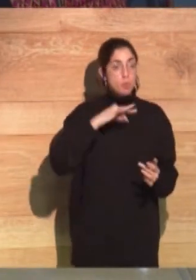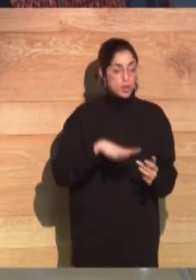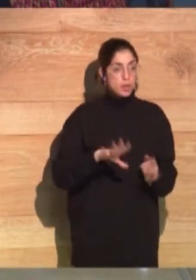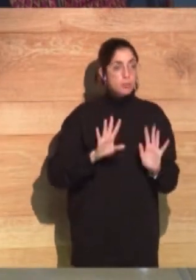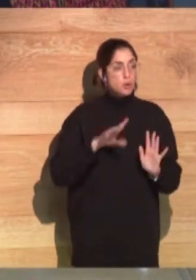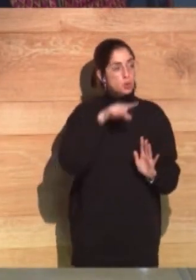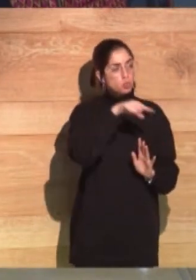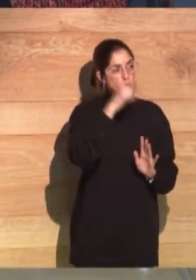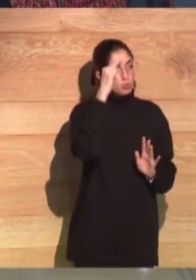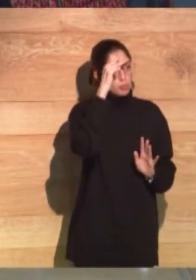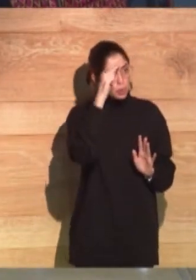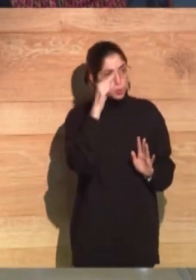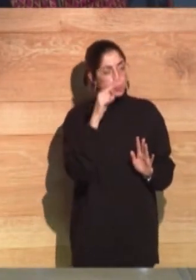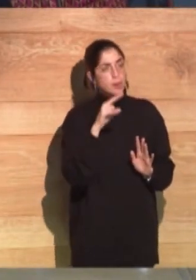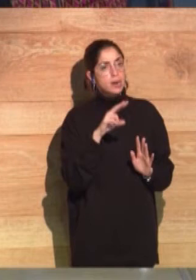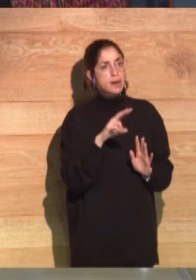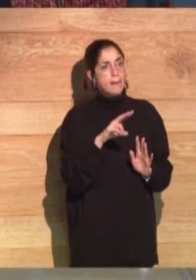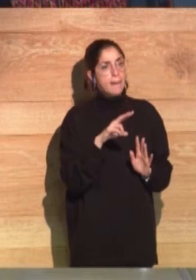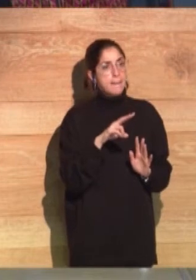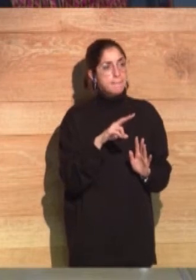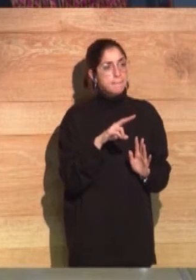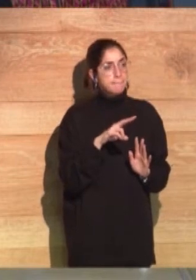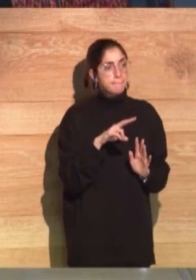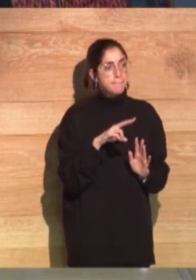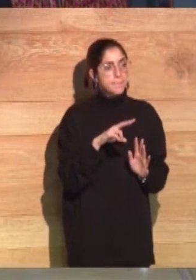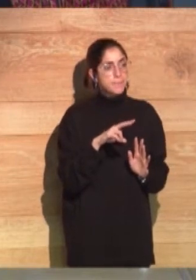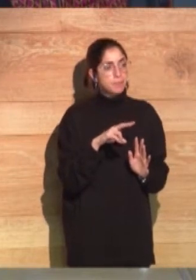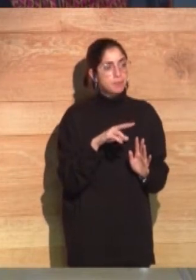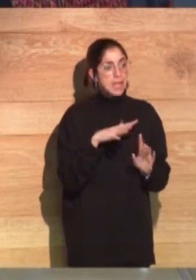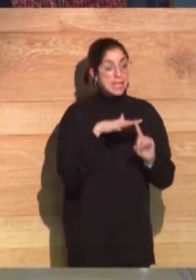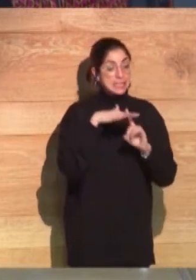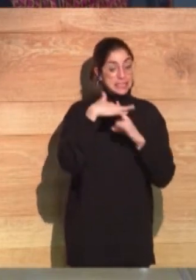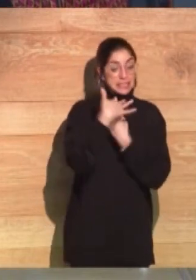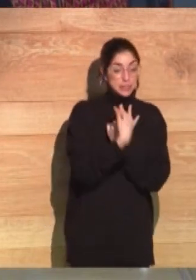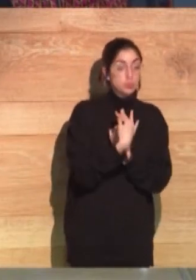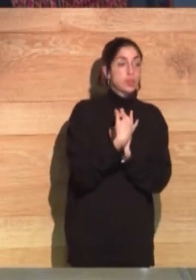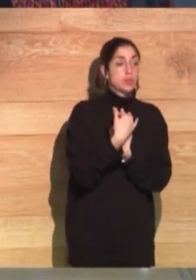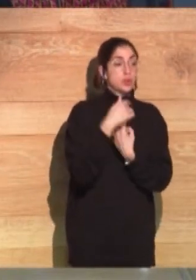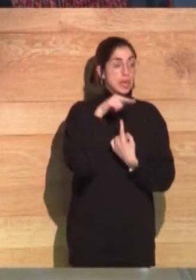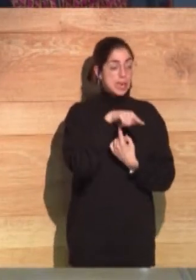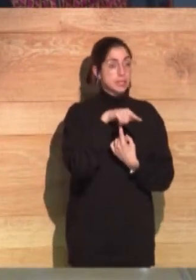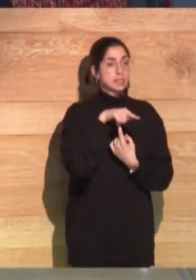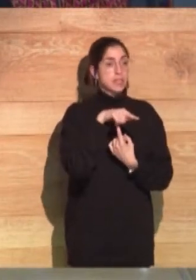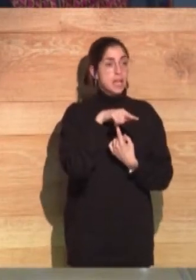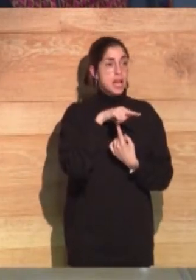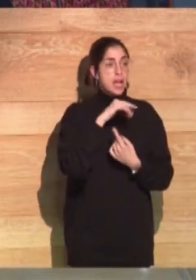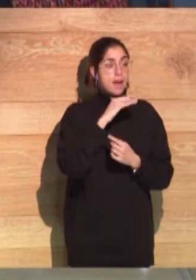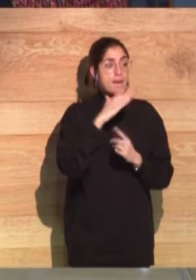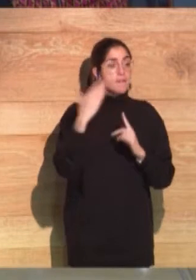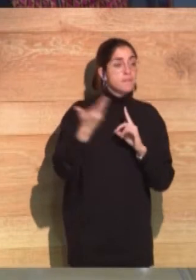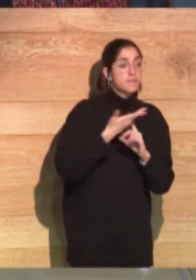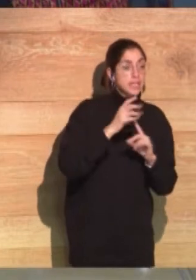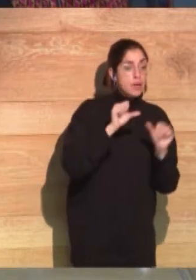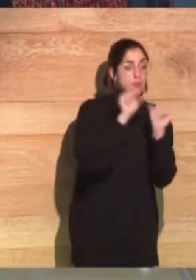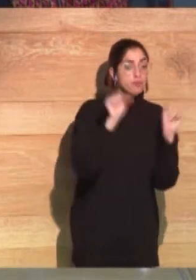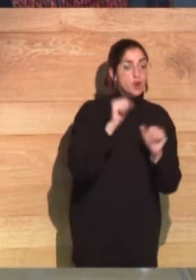le preocupa que esta situación pueda afectar negativamente a los